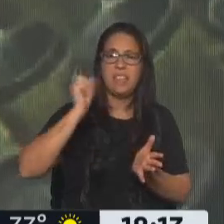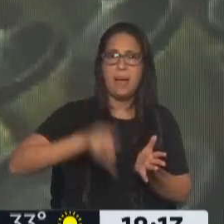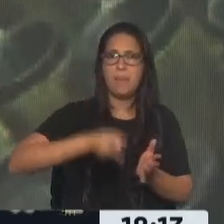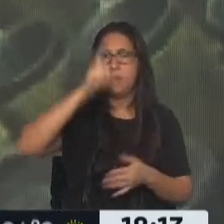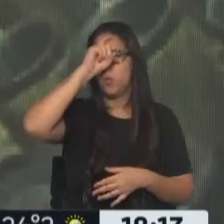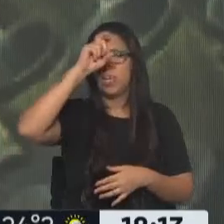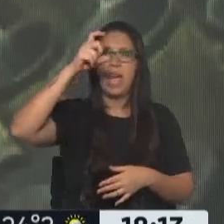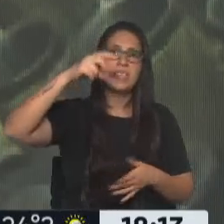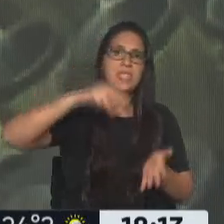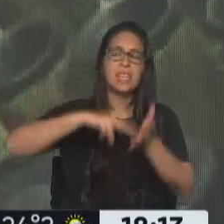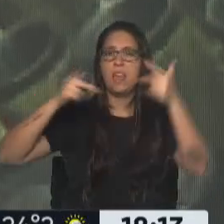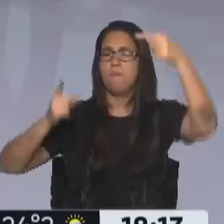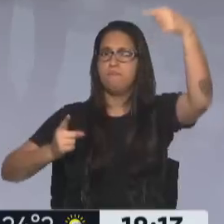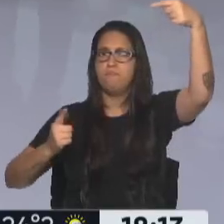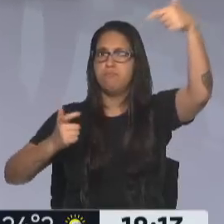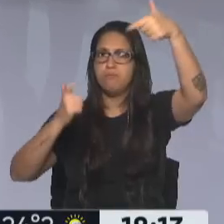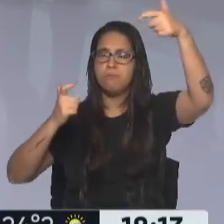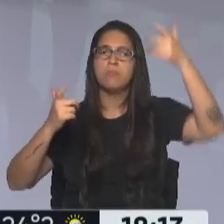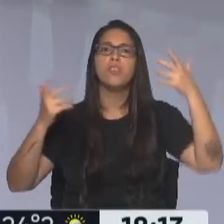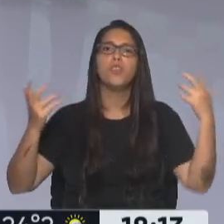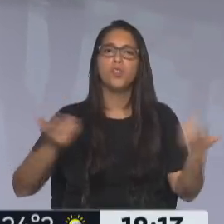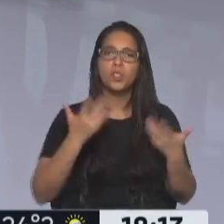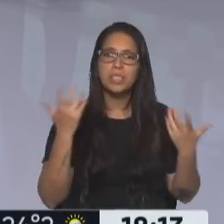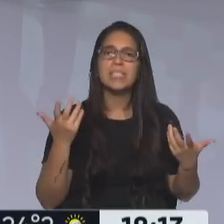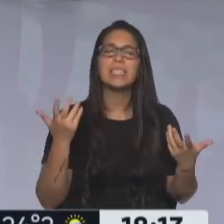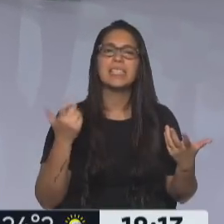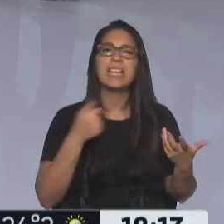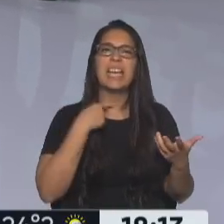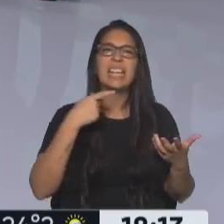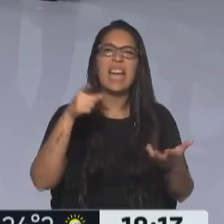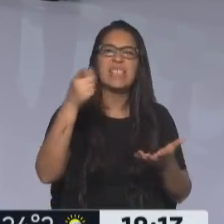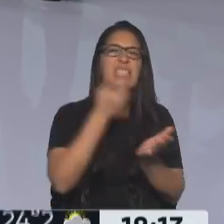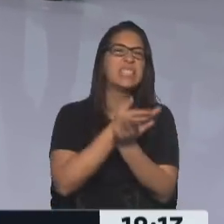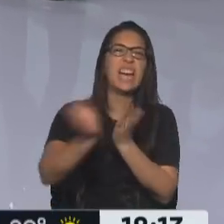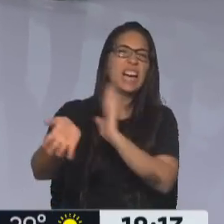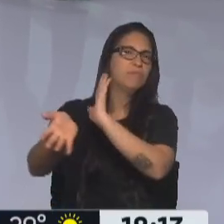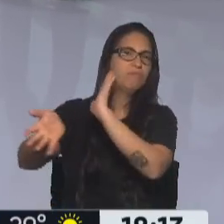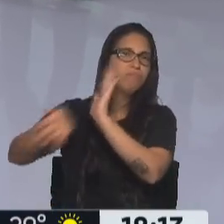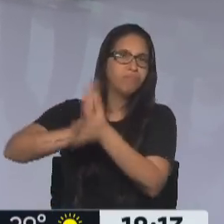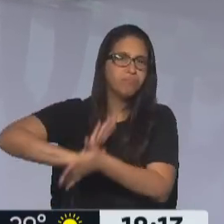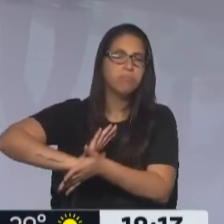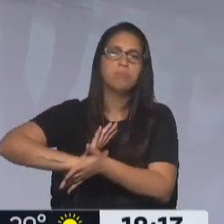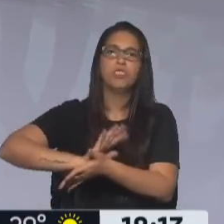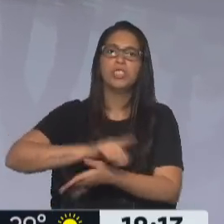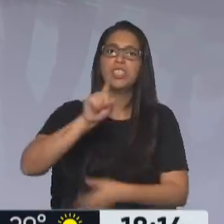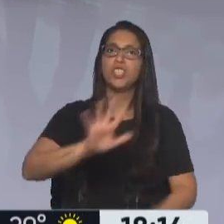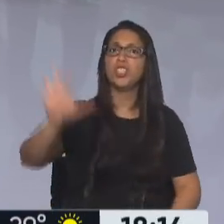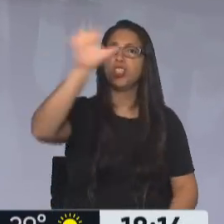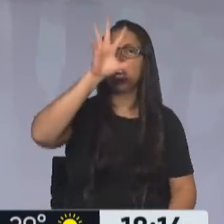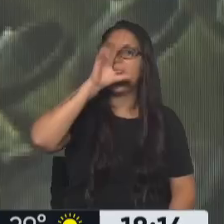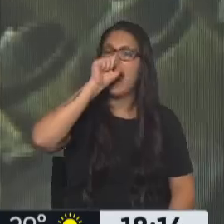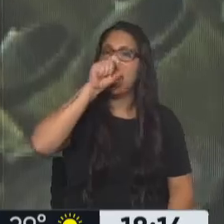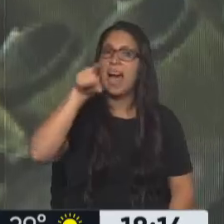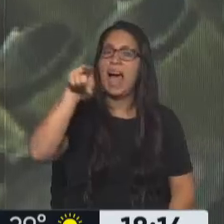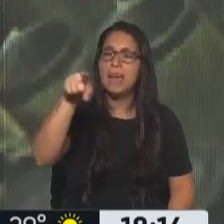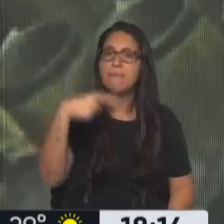un Erdogan que hablábamos de un pedido de aplastar justamente. Correcto. Entonces se mira justamente esta zona, que sobre todo qué